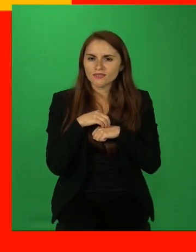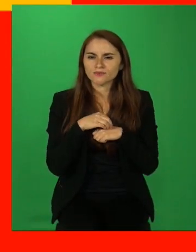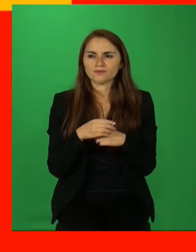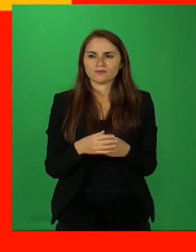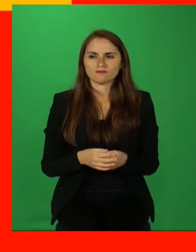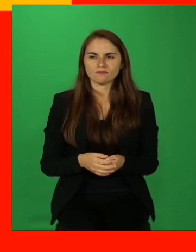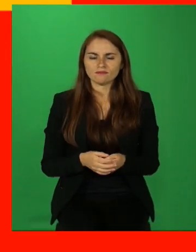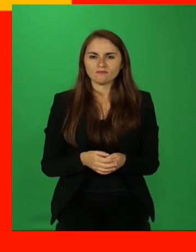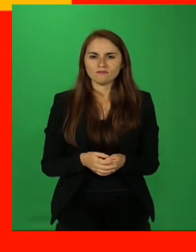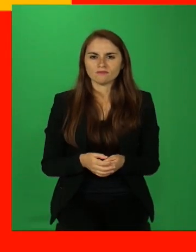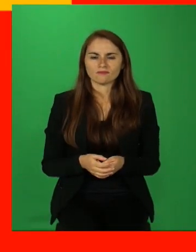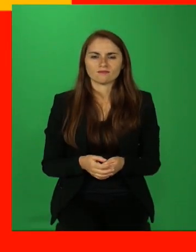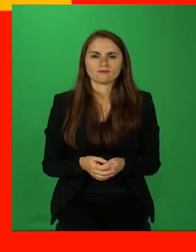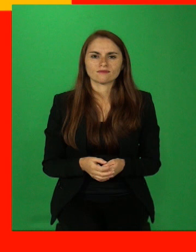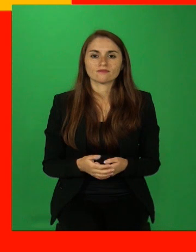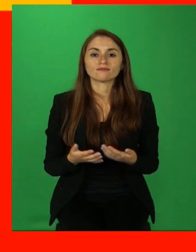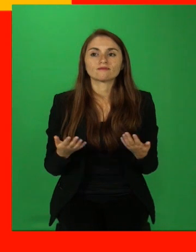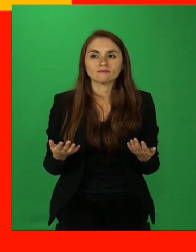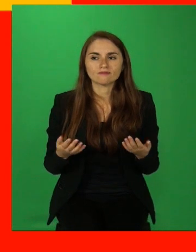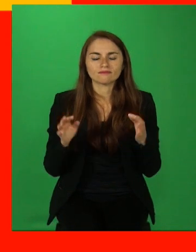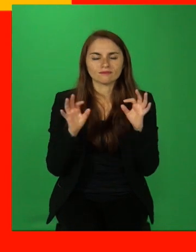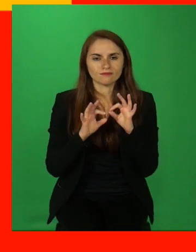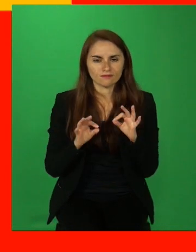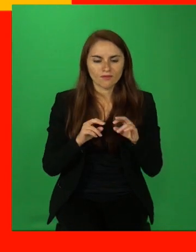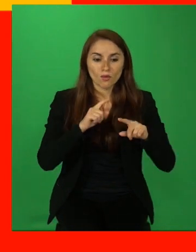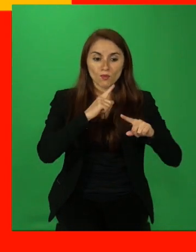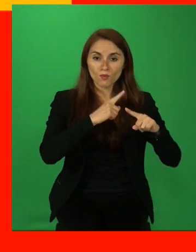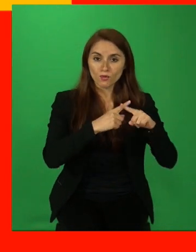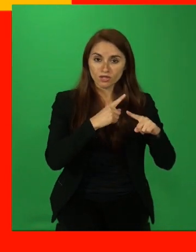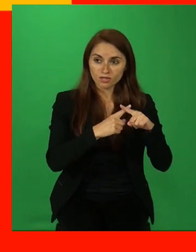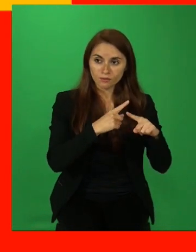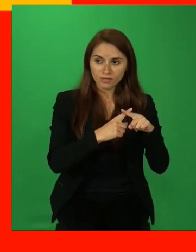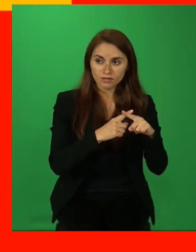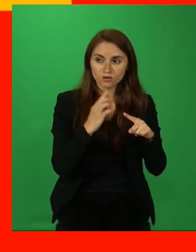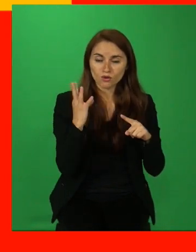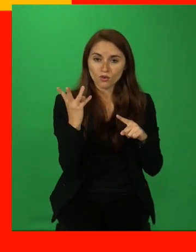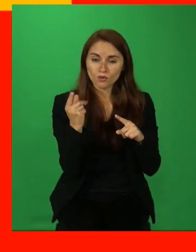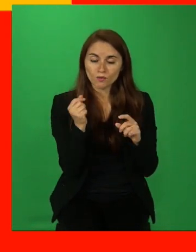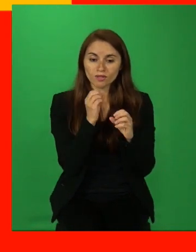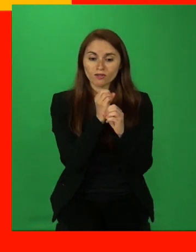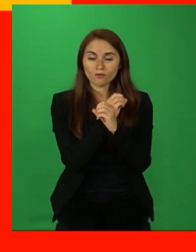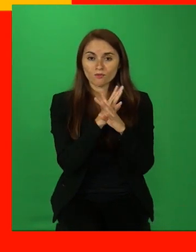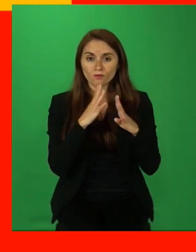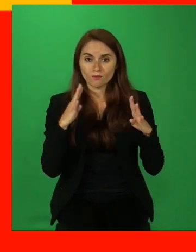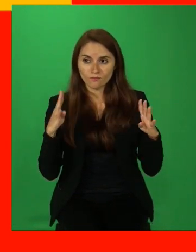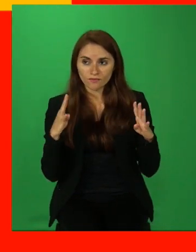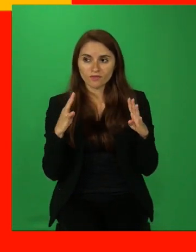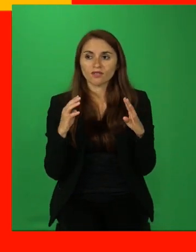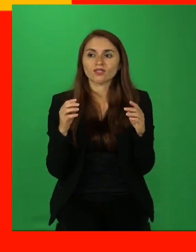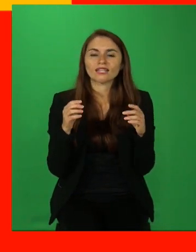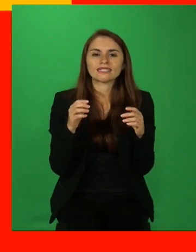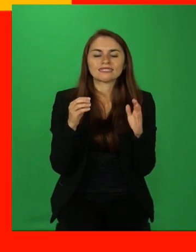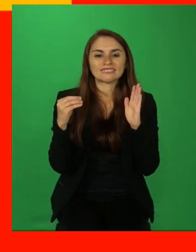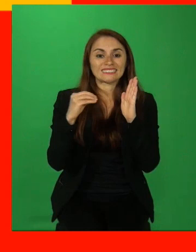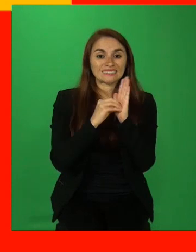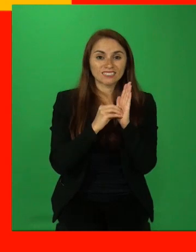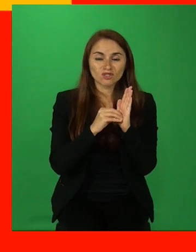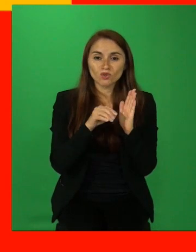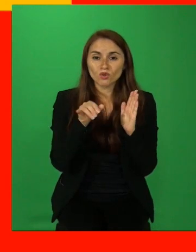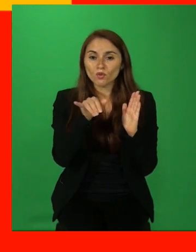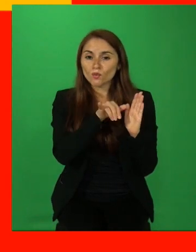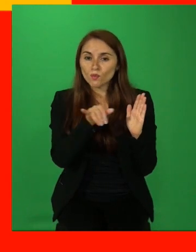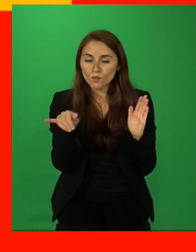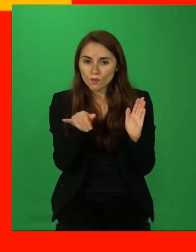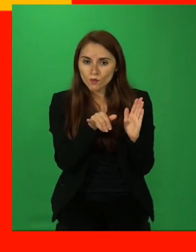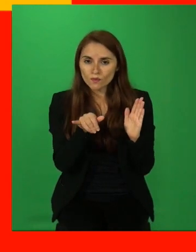cierto deducir la decía que en la multiplicación de números enteros de igual signo como